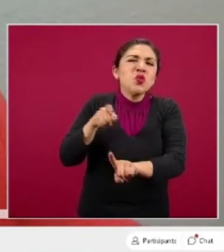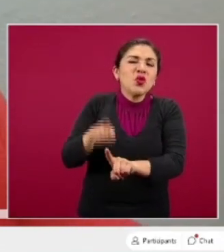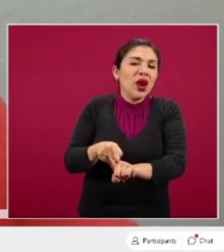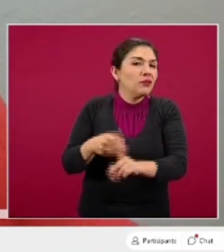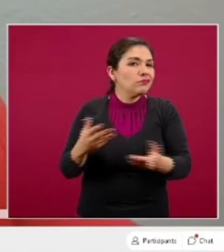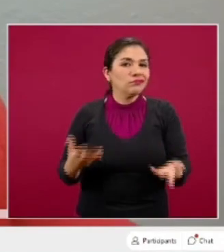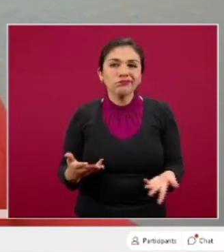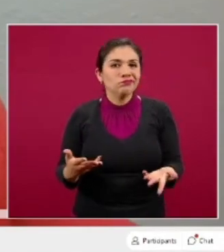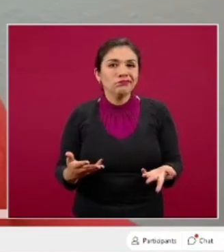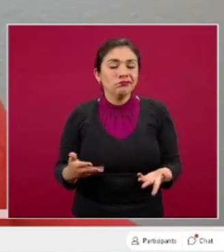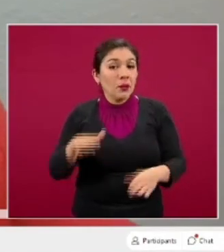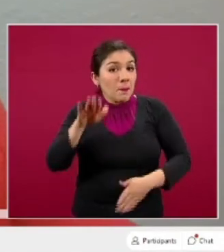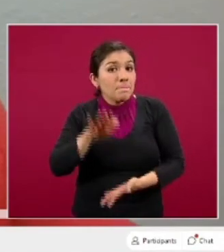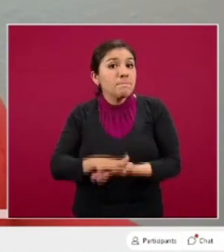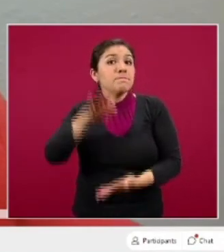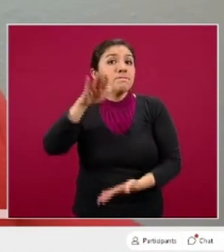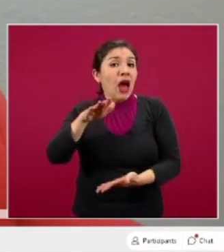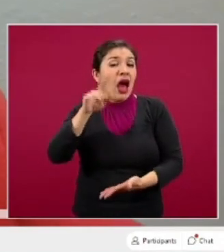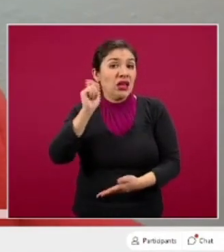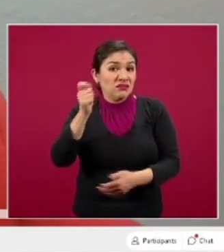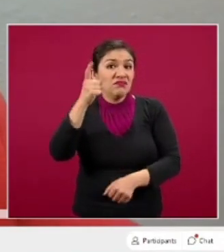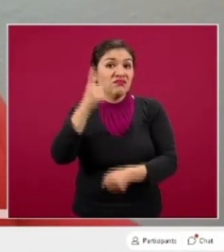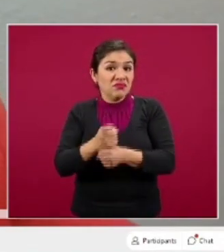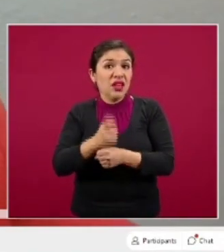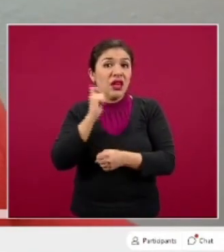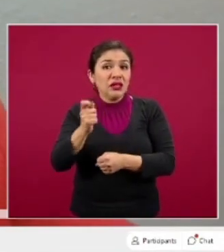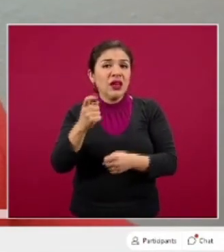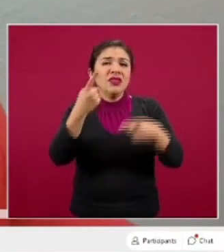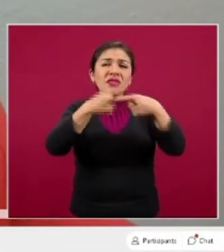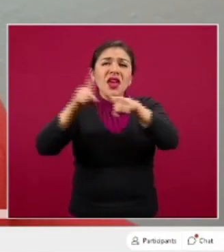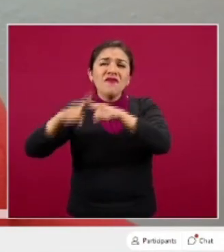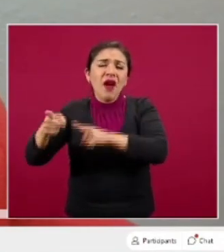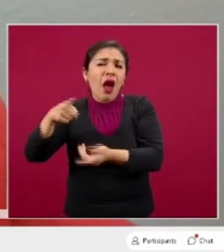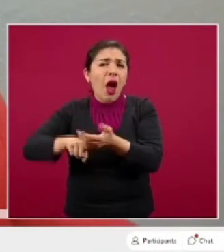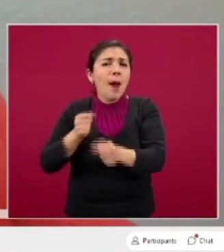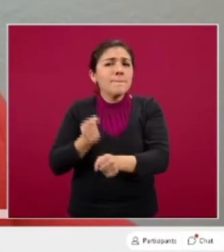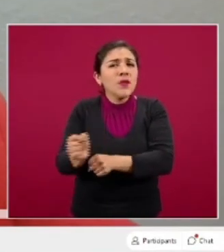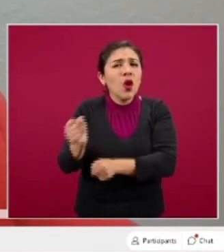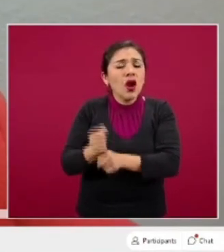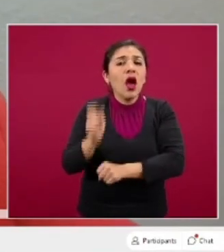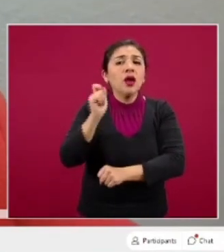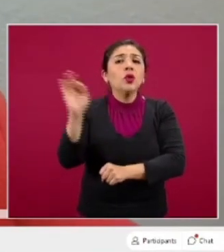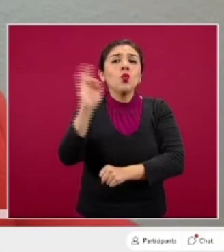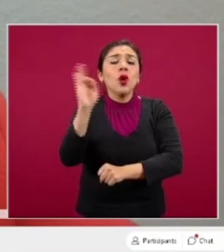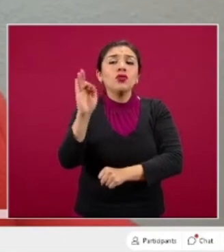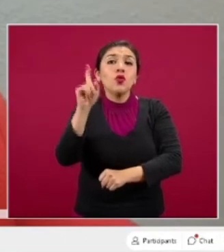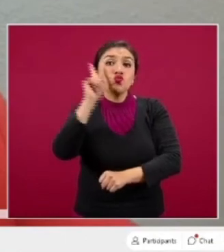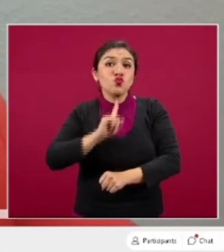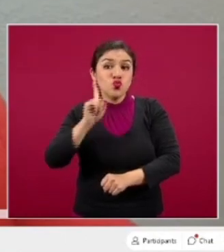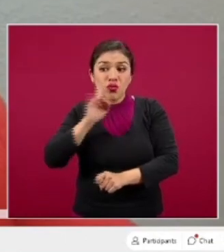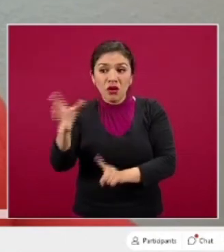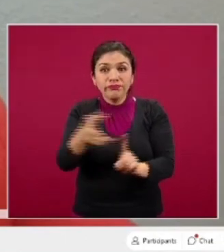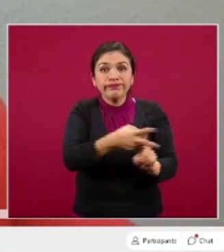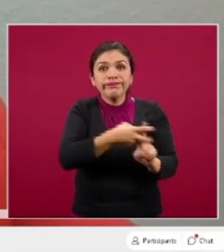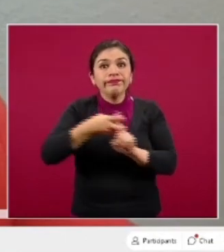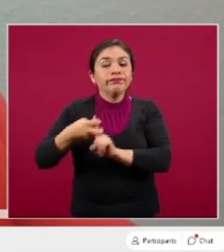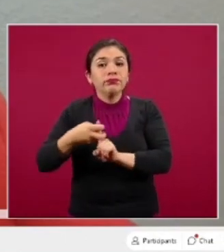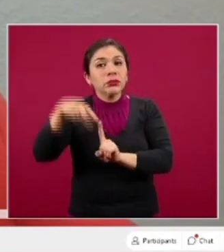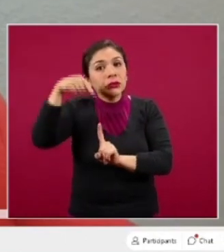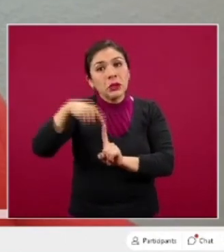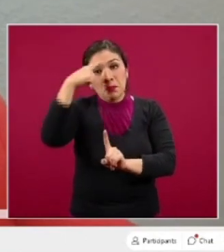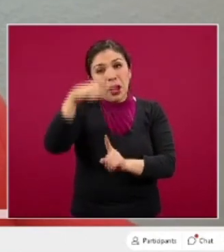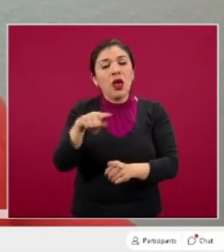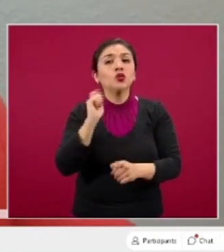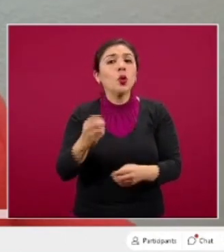Y obviamente la mayor manifestación de estos tipos de violencia es cuando se priva a las mujeres de